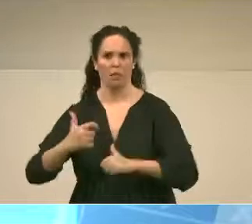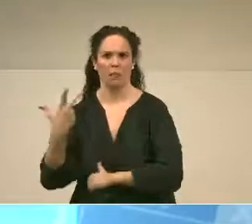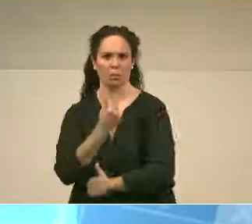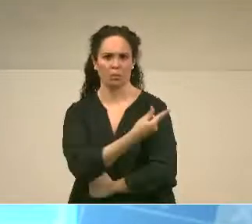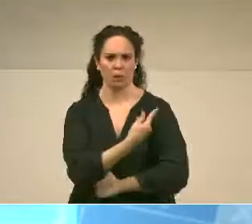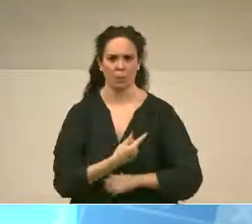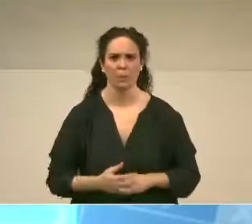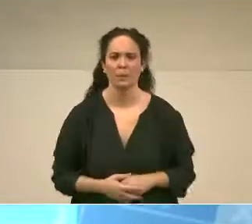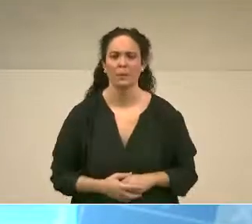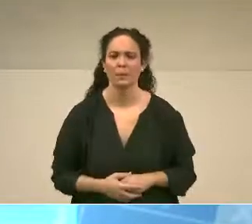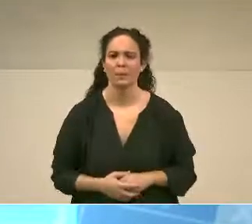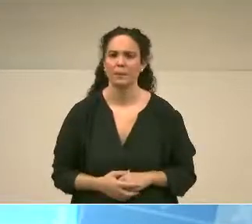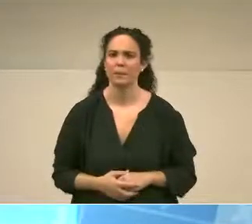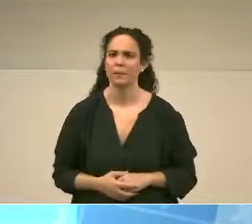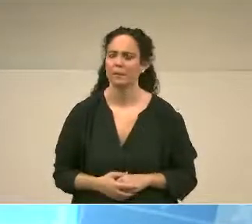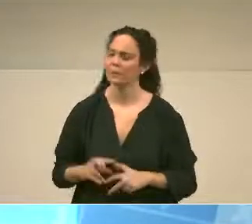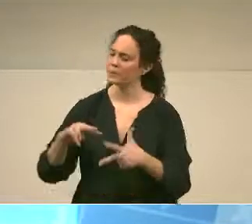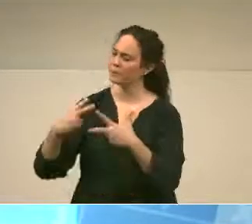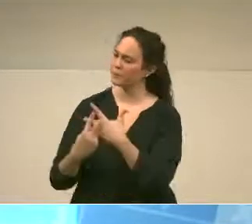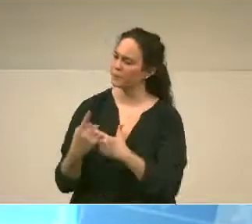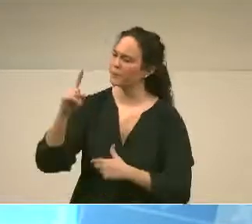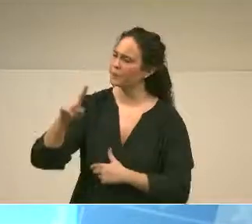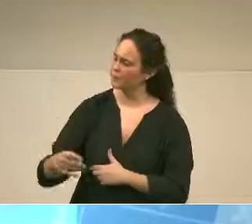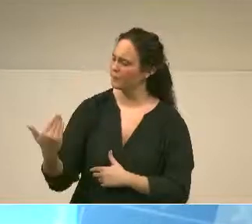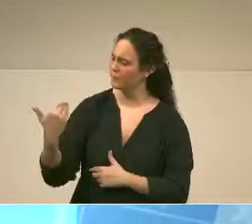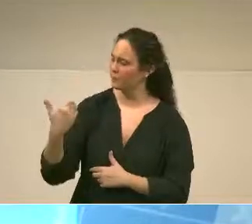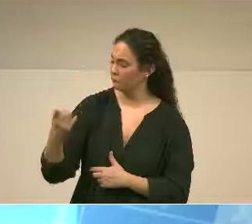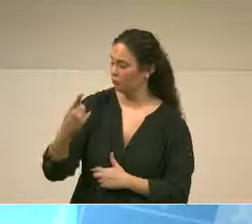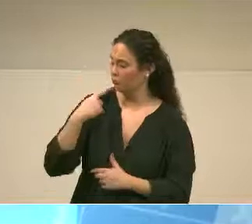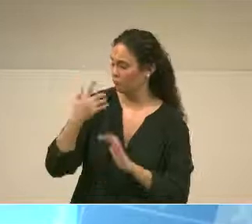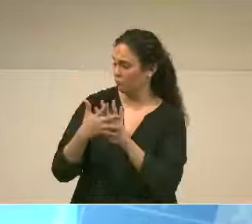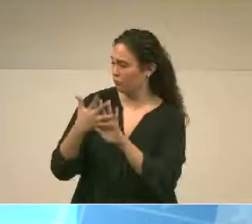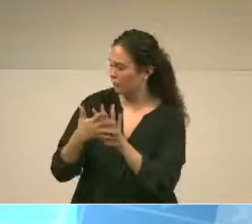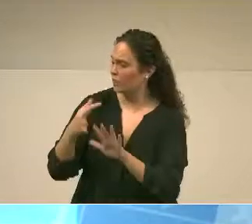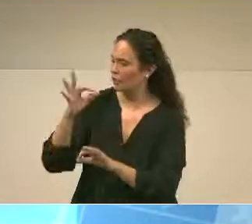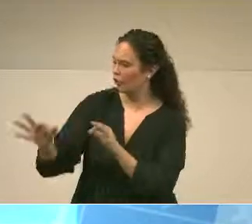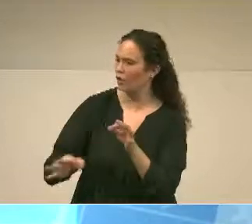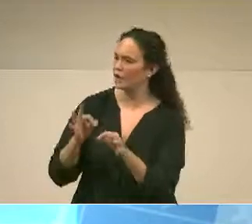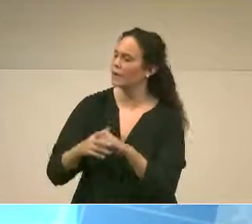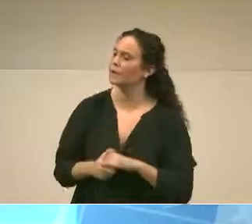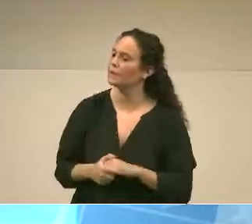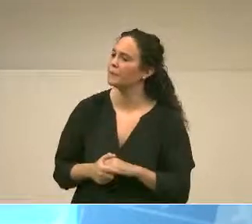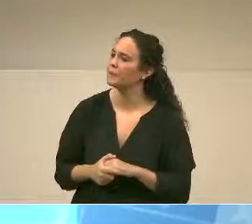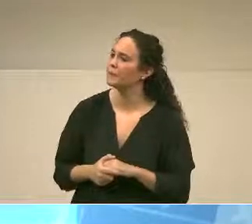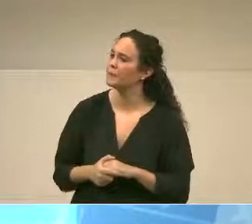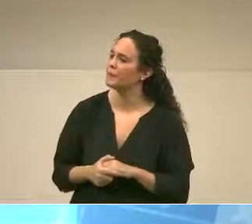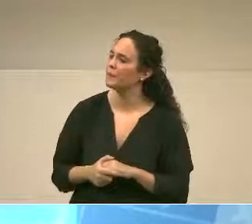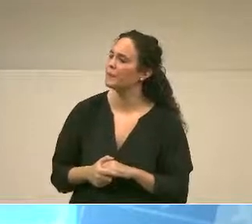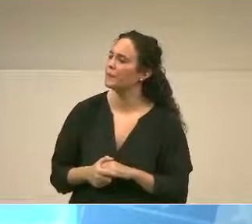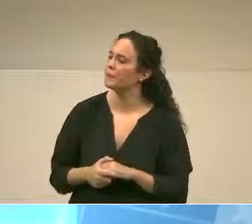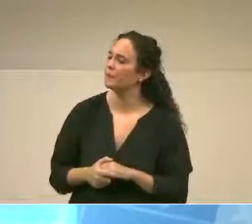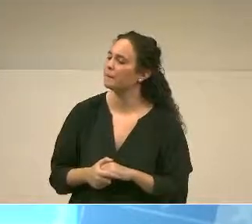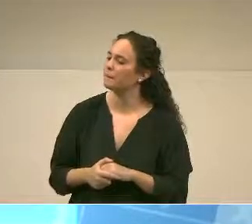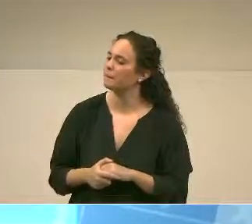Aipatu duzu ralentizazio bat edo eman dela, baina zur jokatu behar dela. Madrilen adibidez, neurriak